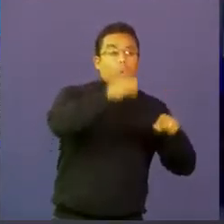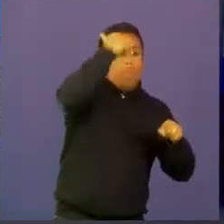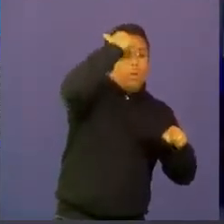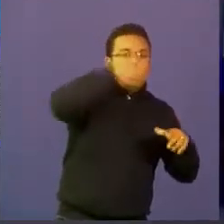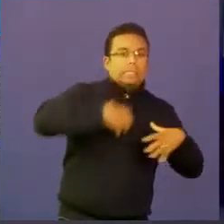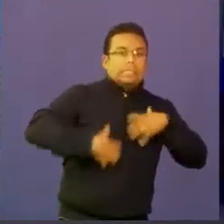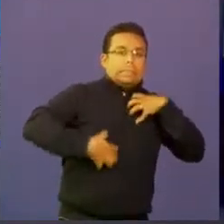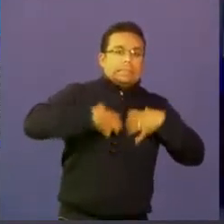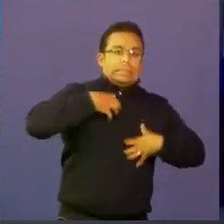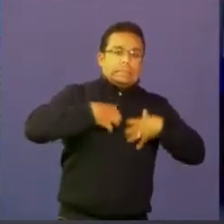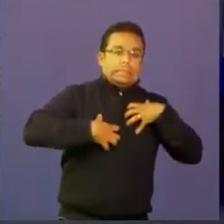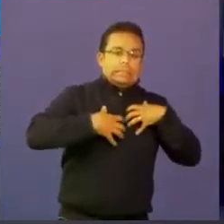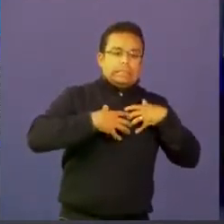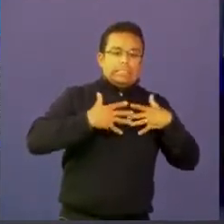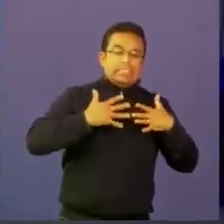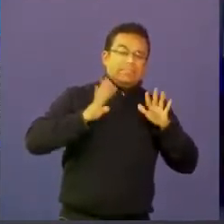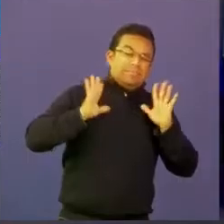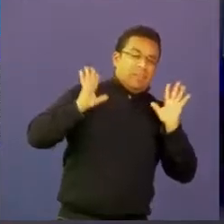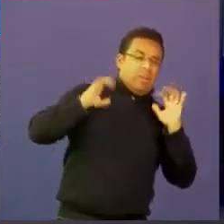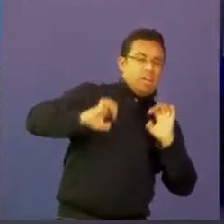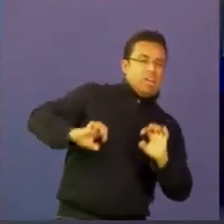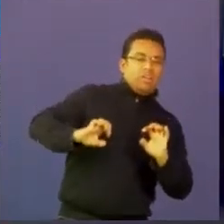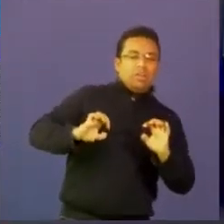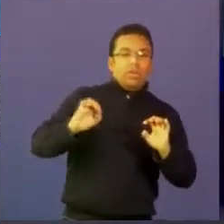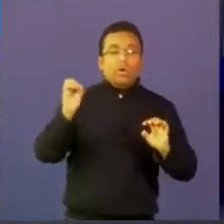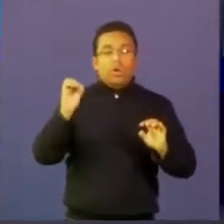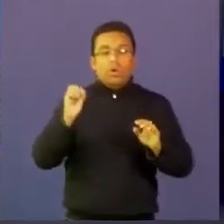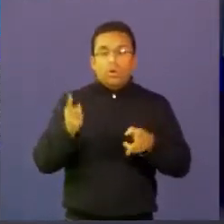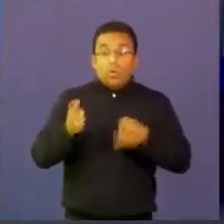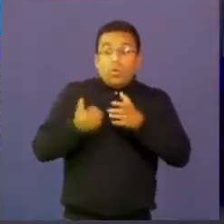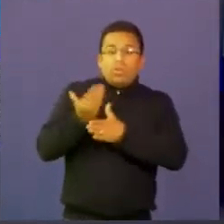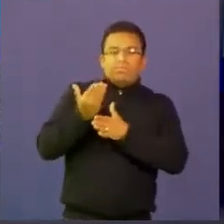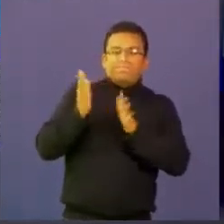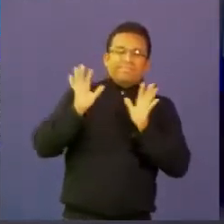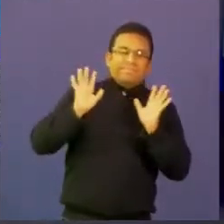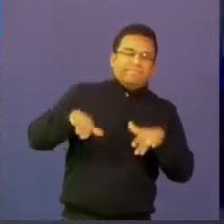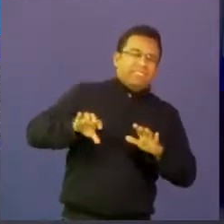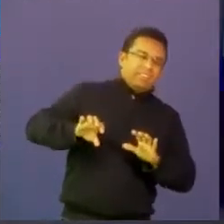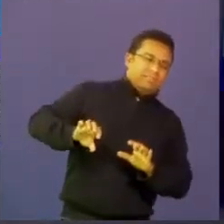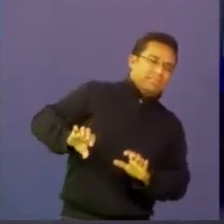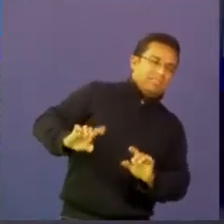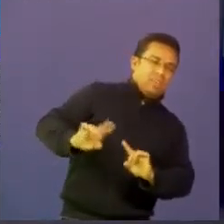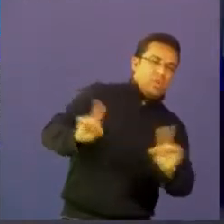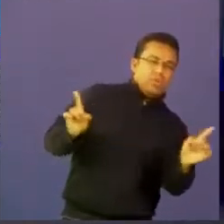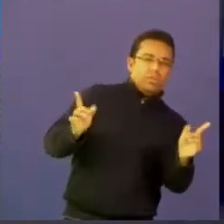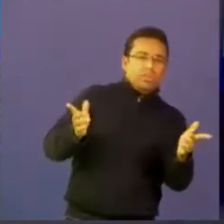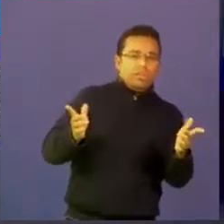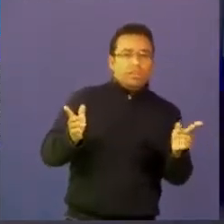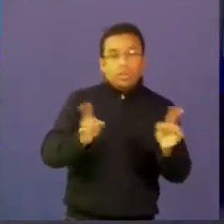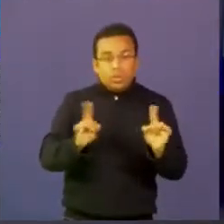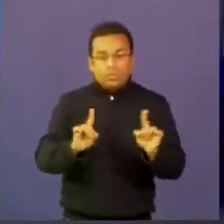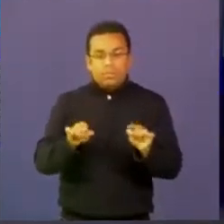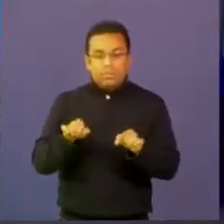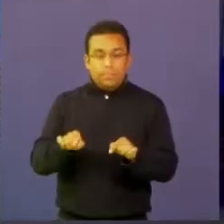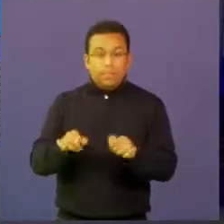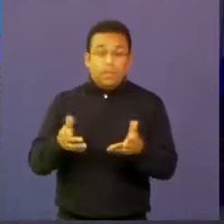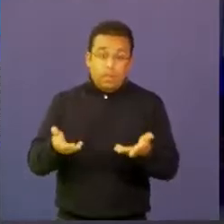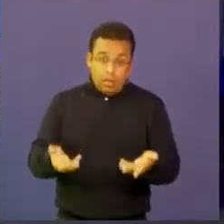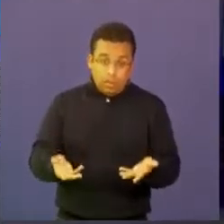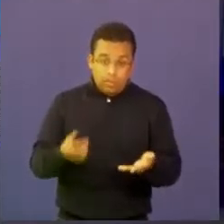realmente de una falta de innovación o de una estructura muy cerrada y cuando estamos